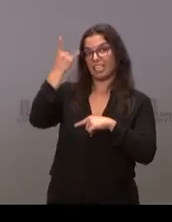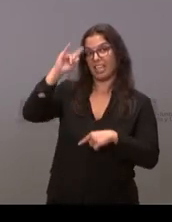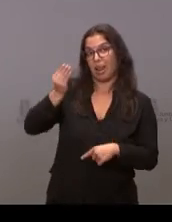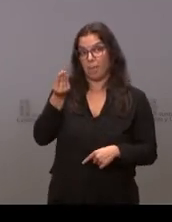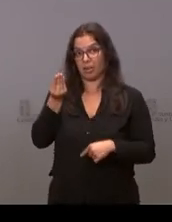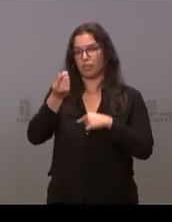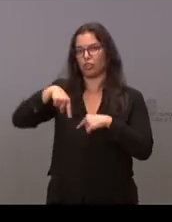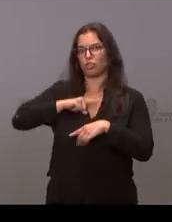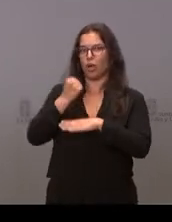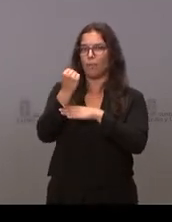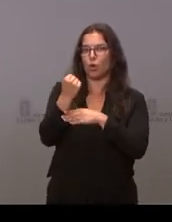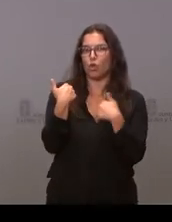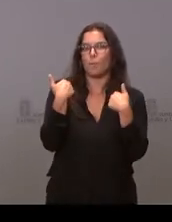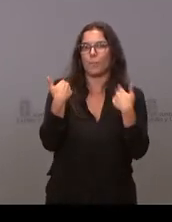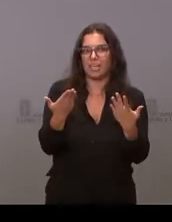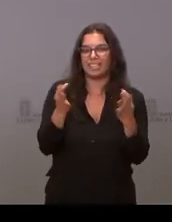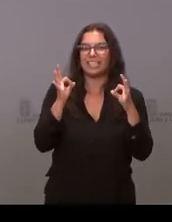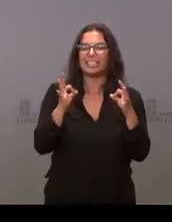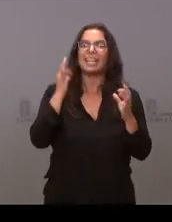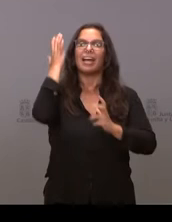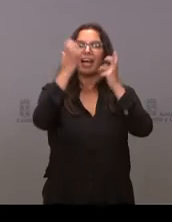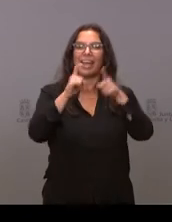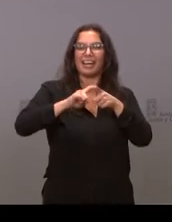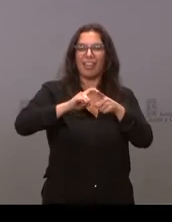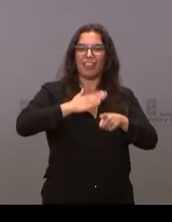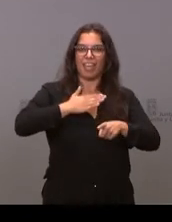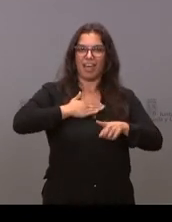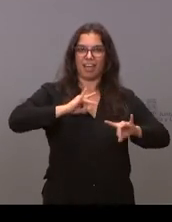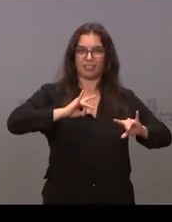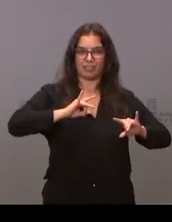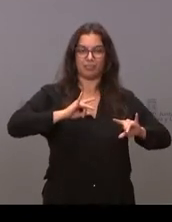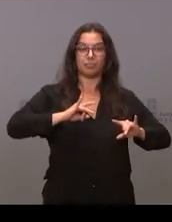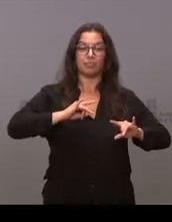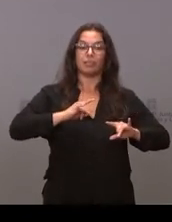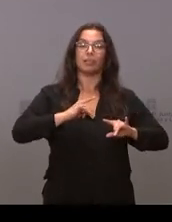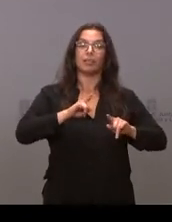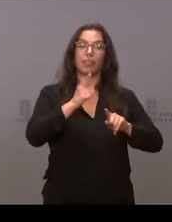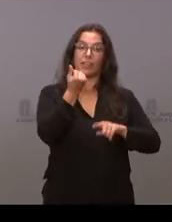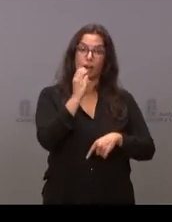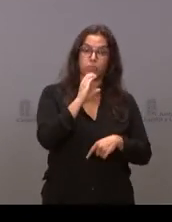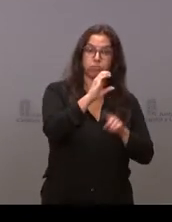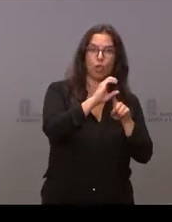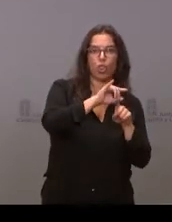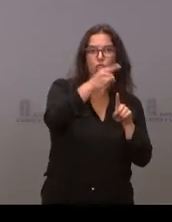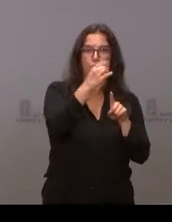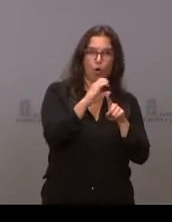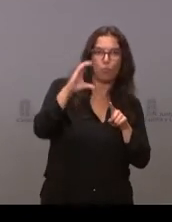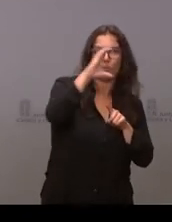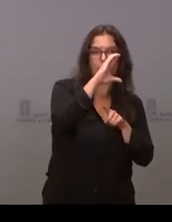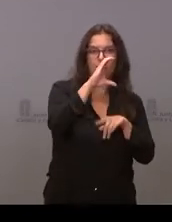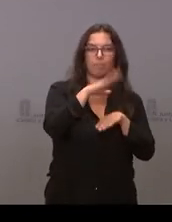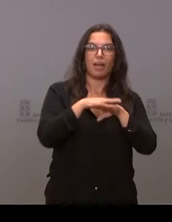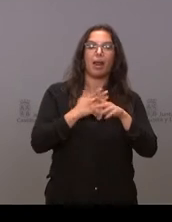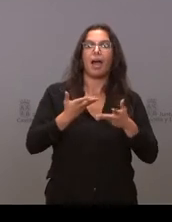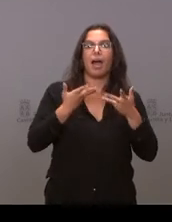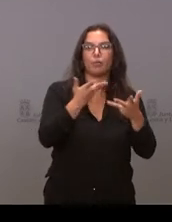apoyo a la ganadería de razas autóctonas, duplicando la dotación económica que destinábamos a las ayudas